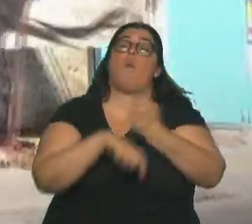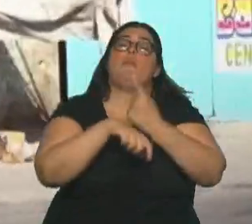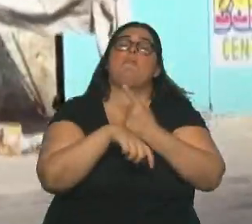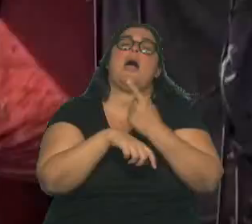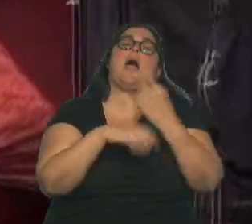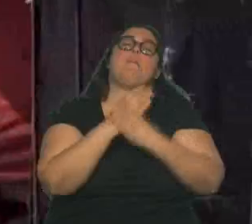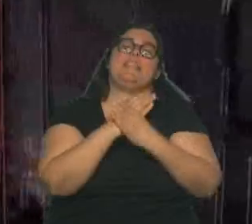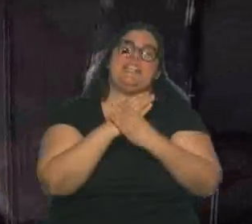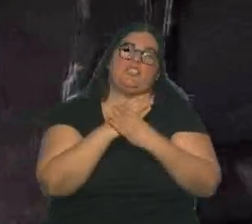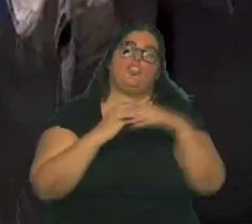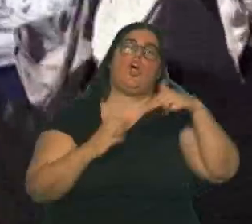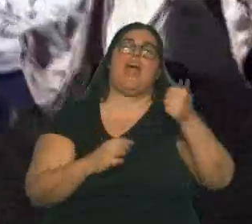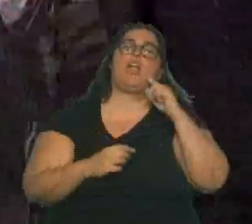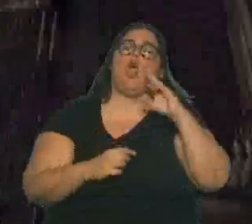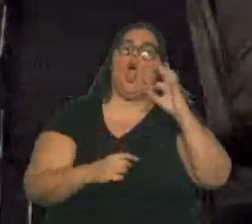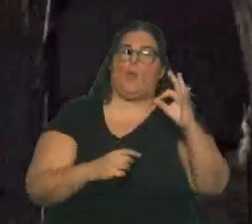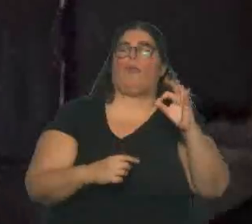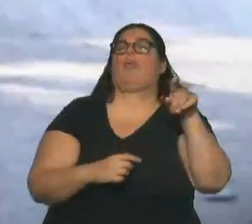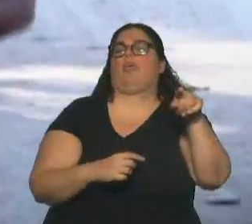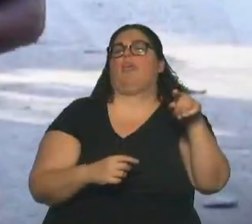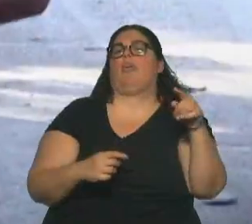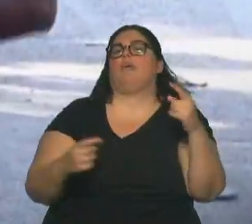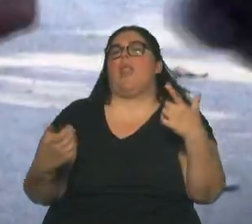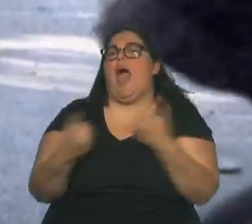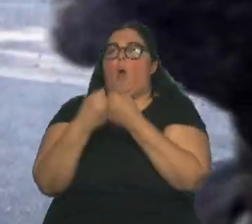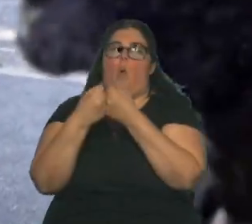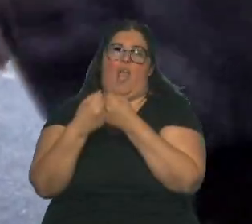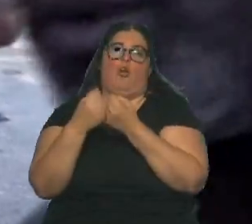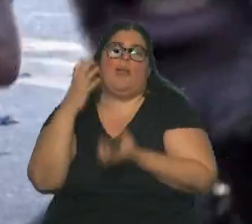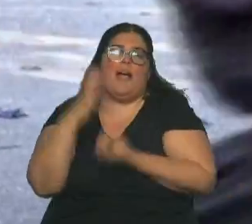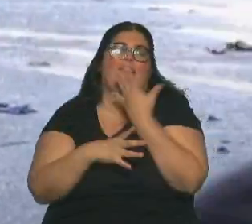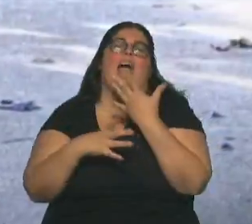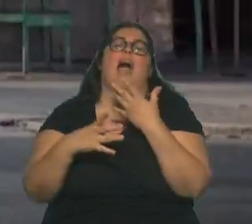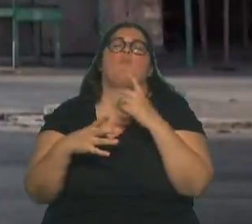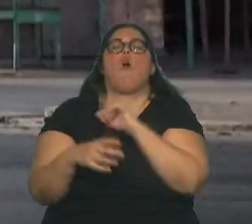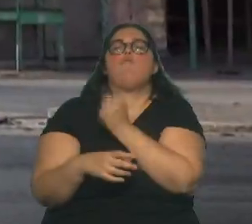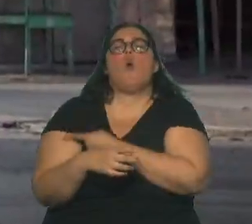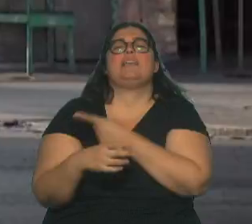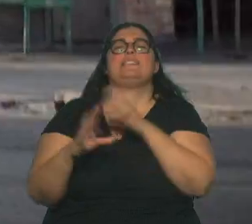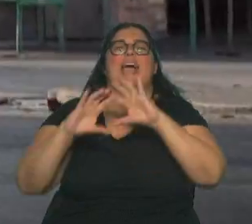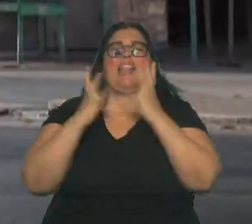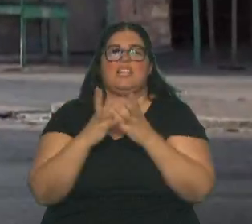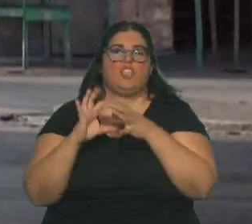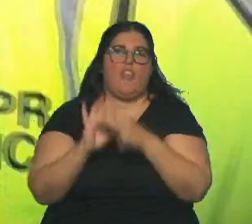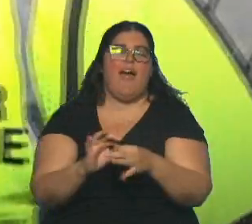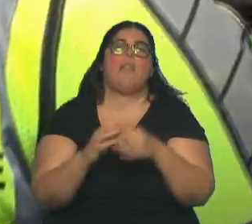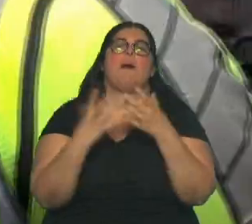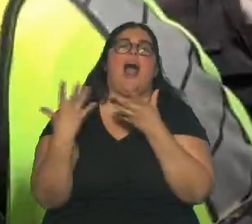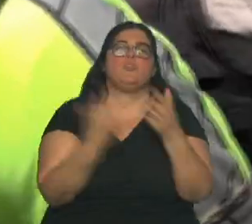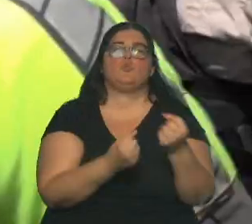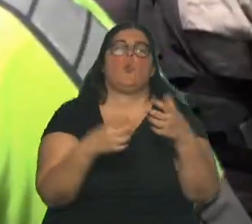un acuerdo sobre el despliegue de una fuerza multinacional encabezada por Kenia que lo ayude a combatir la violencia de las